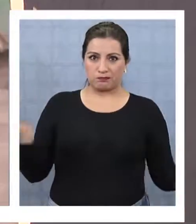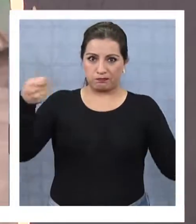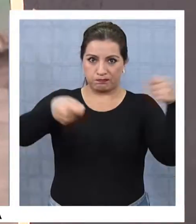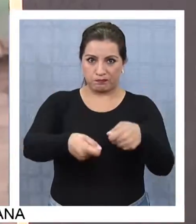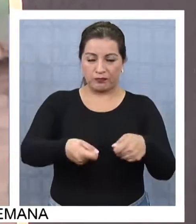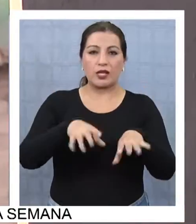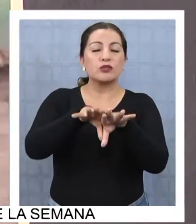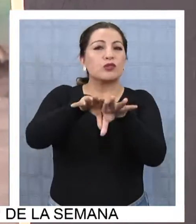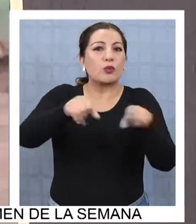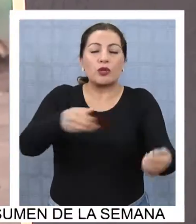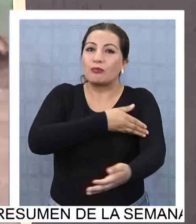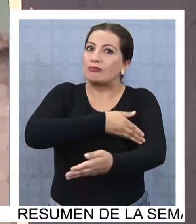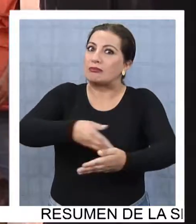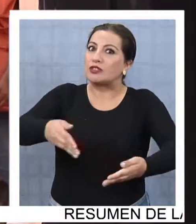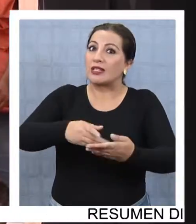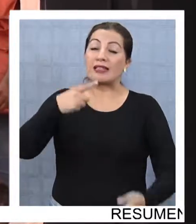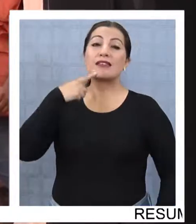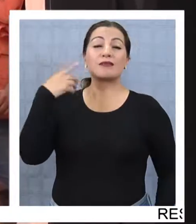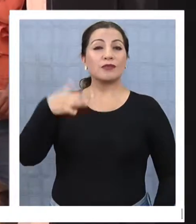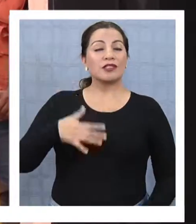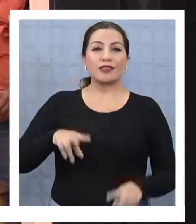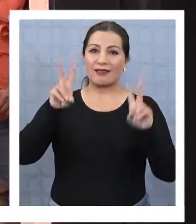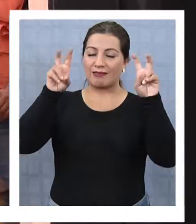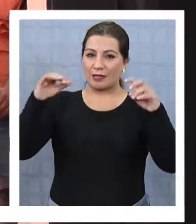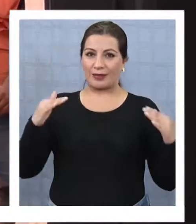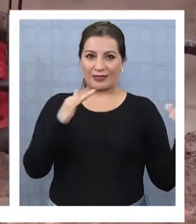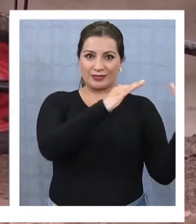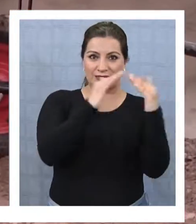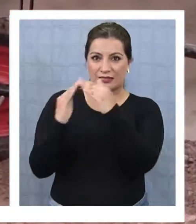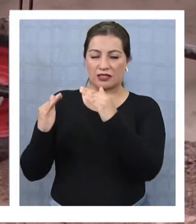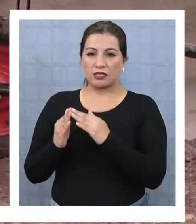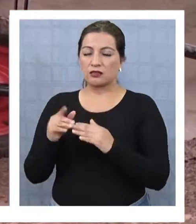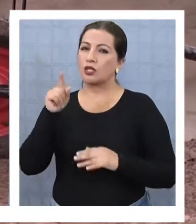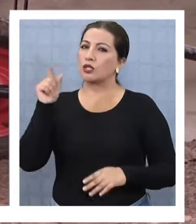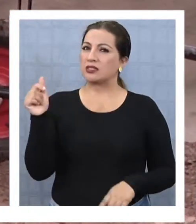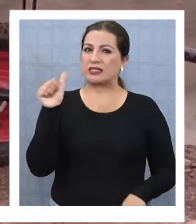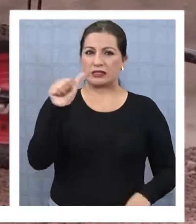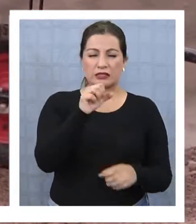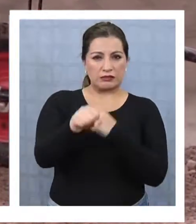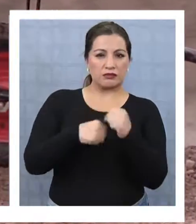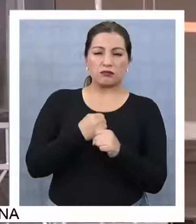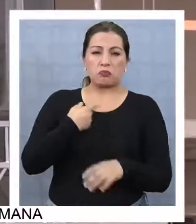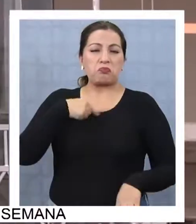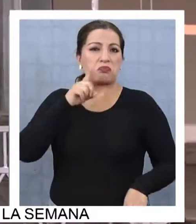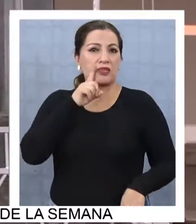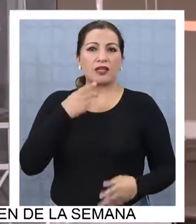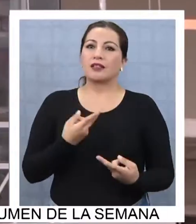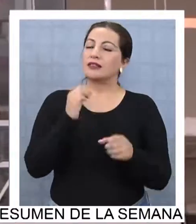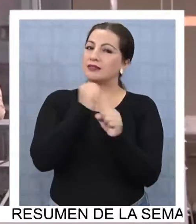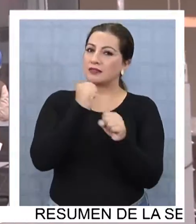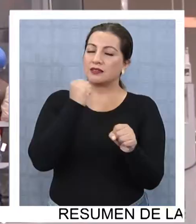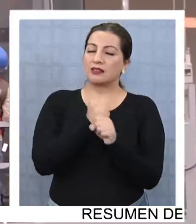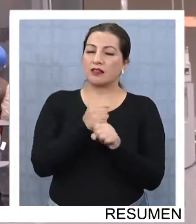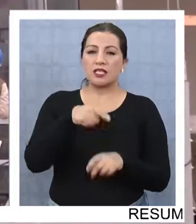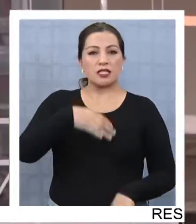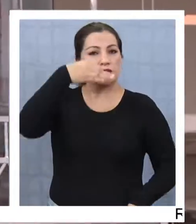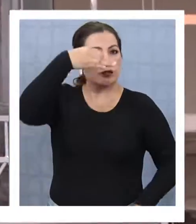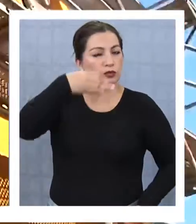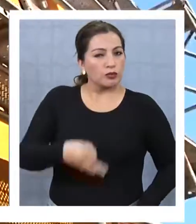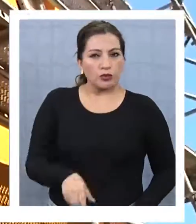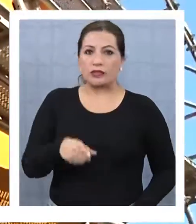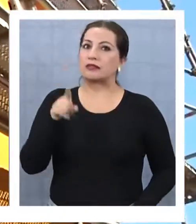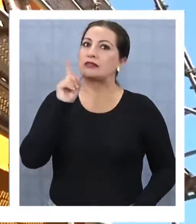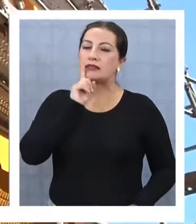Un convenio millonario y trascendental en materia de viviendas, el cual durante los 6 años que podría durar su ejecución, aseguran se deberán